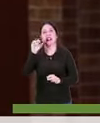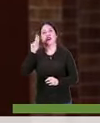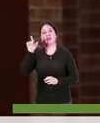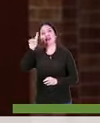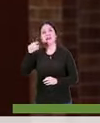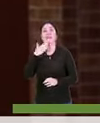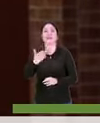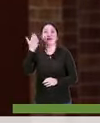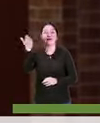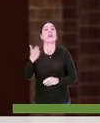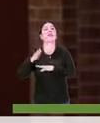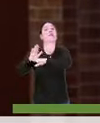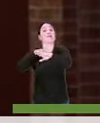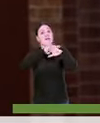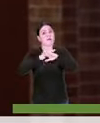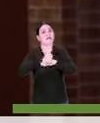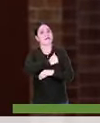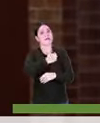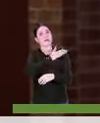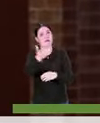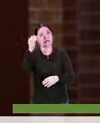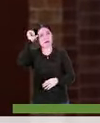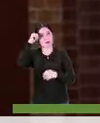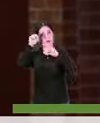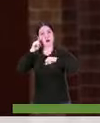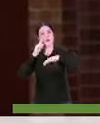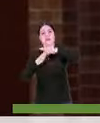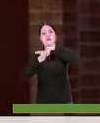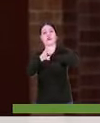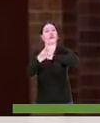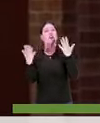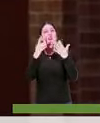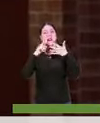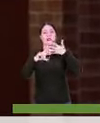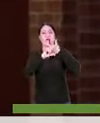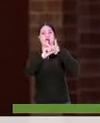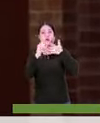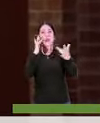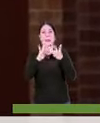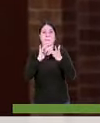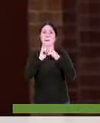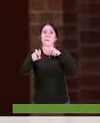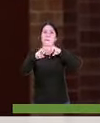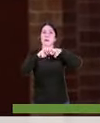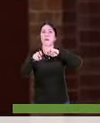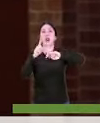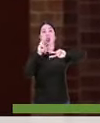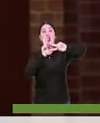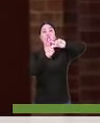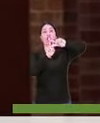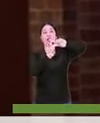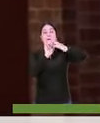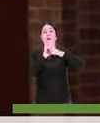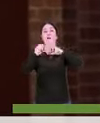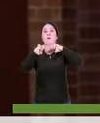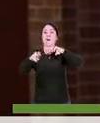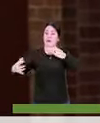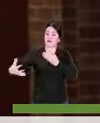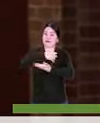usted. Recuerden que pueden entrar a nuestro Twitter, @sectormovilidad, y con el numeral movilidad rinde